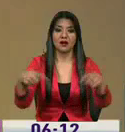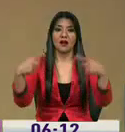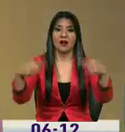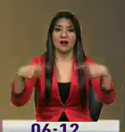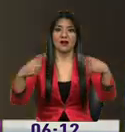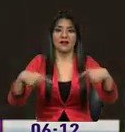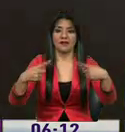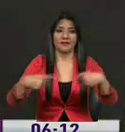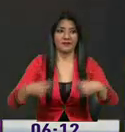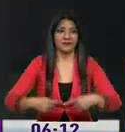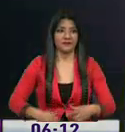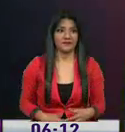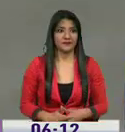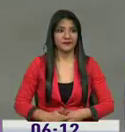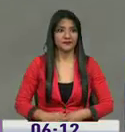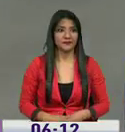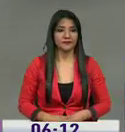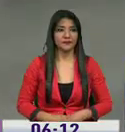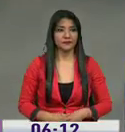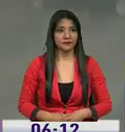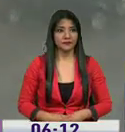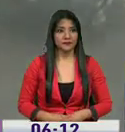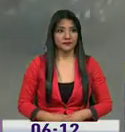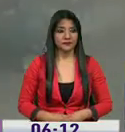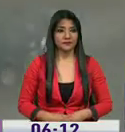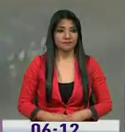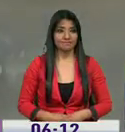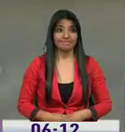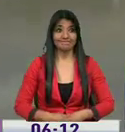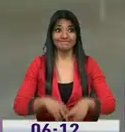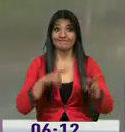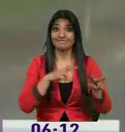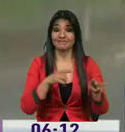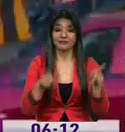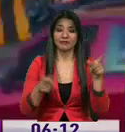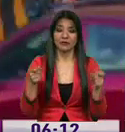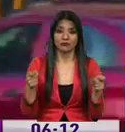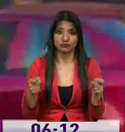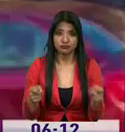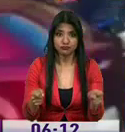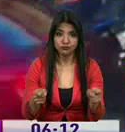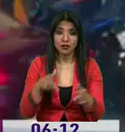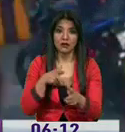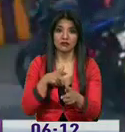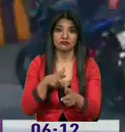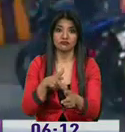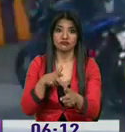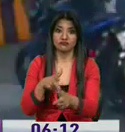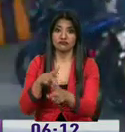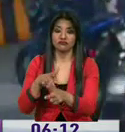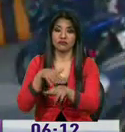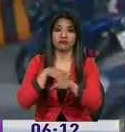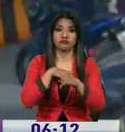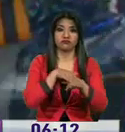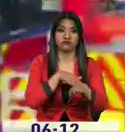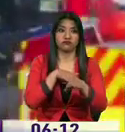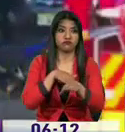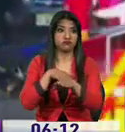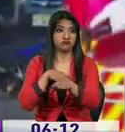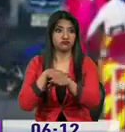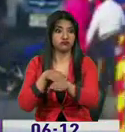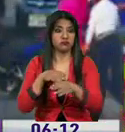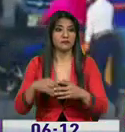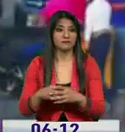arriba. En el sector varios vehículos se detuvieron, el tránsito se congestionó. Al momento, el